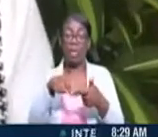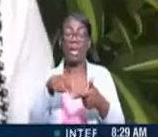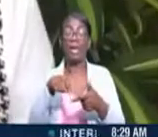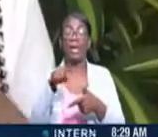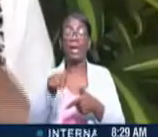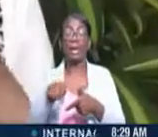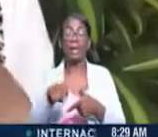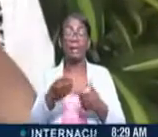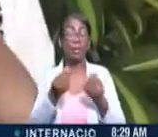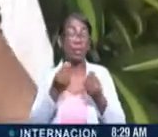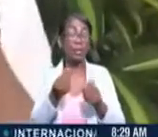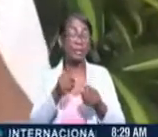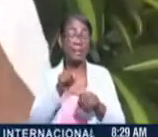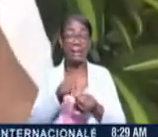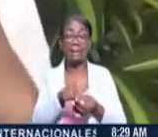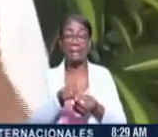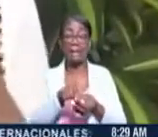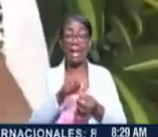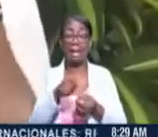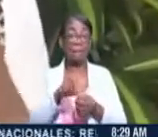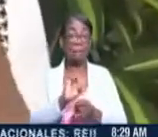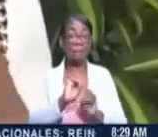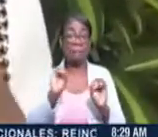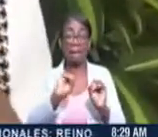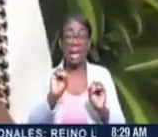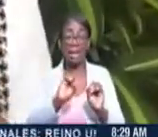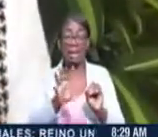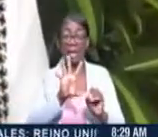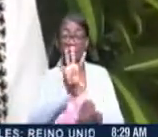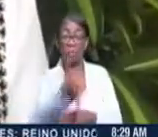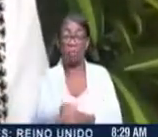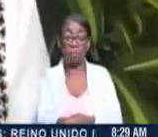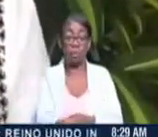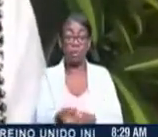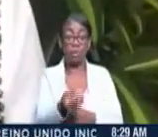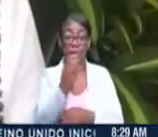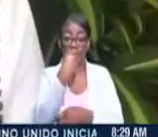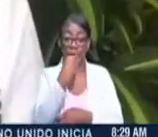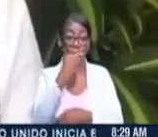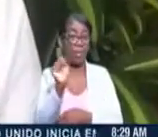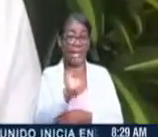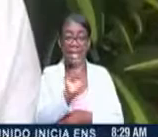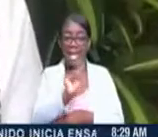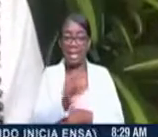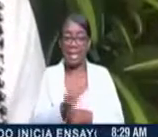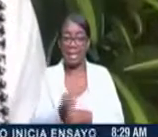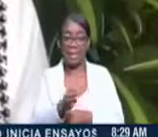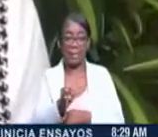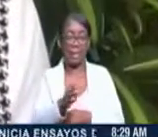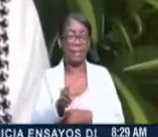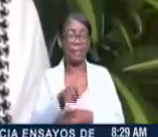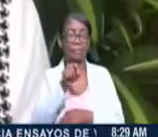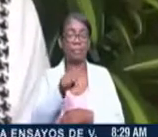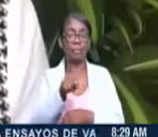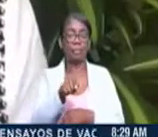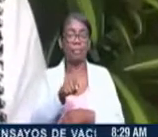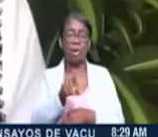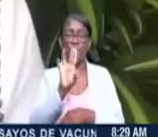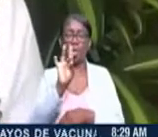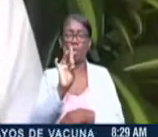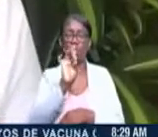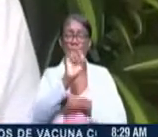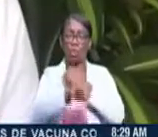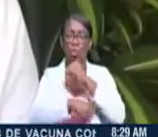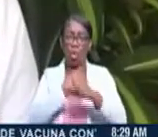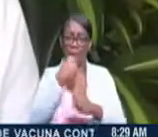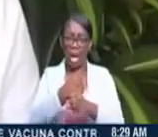decir, que el pez nadie se lo consume a él. Y durante un periodo de 8 años en Panamá